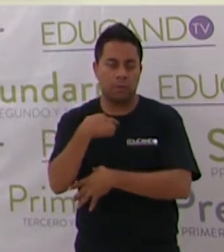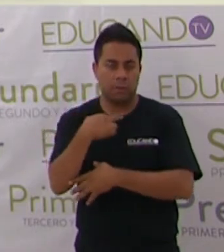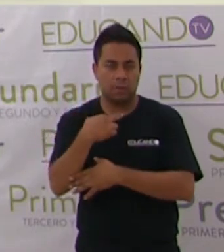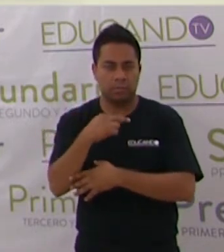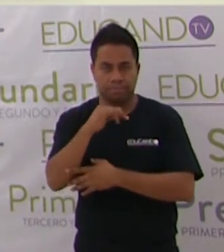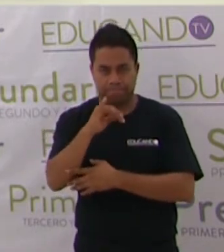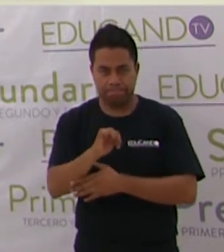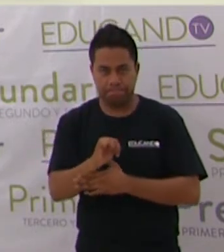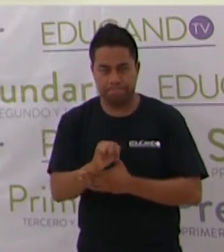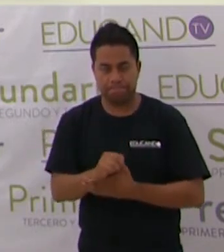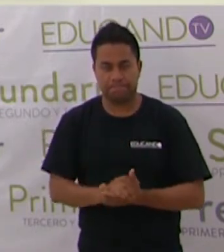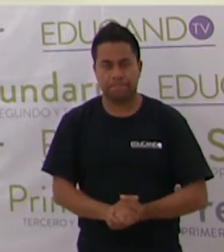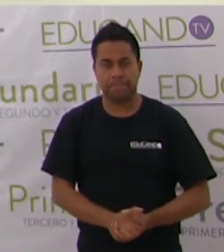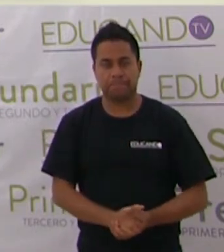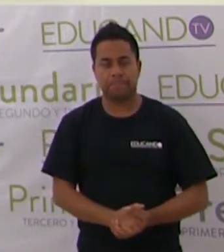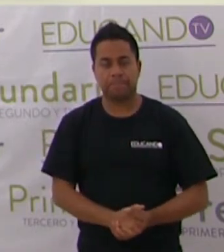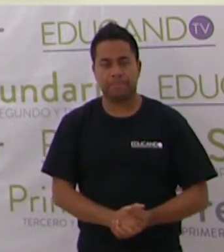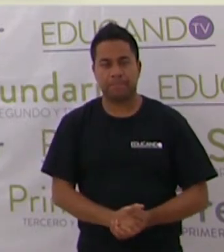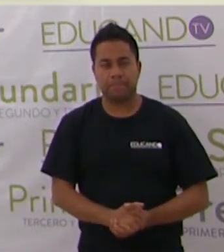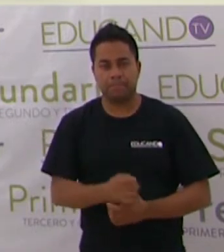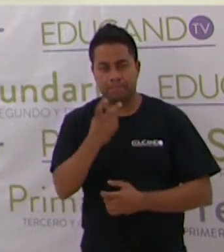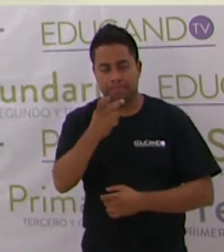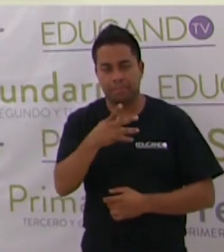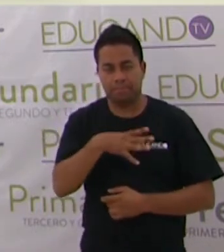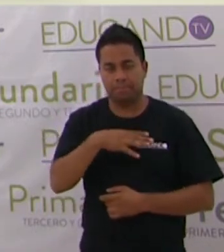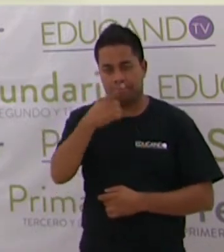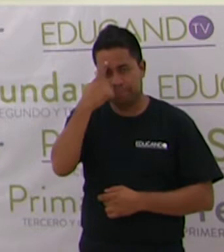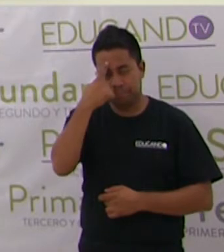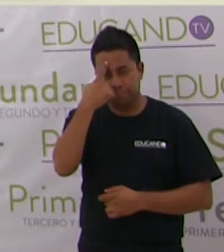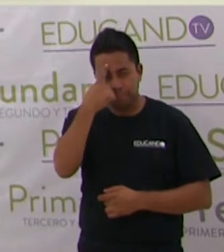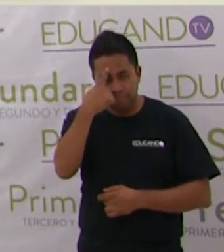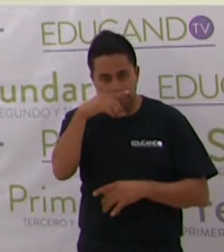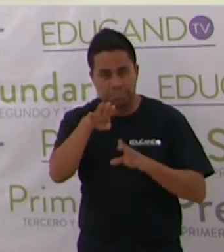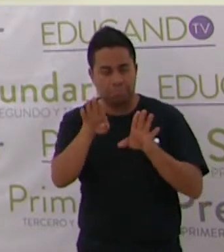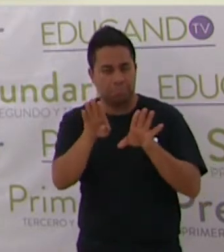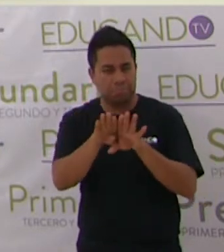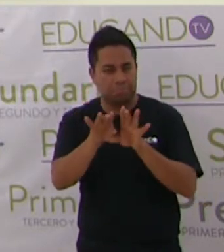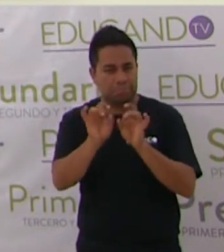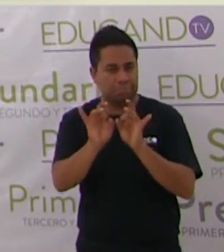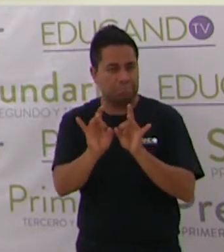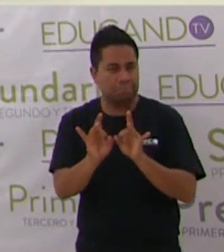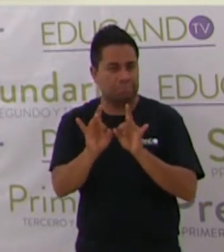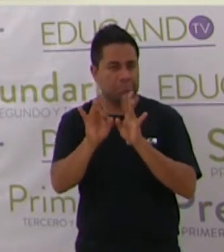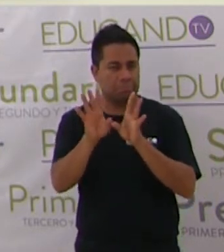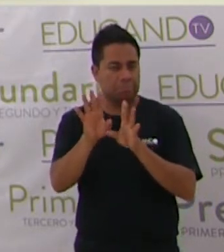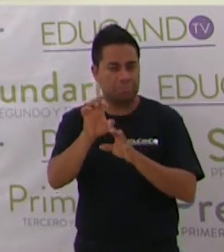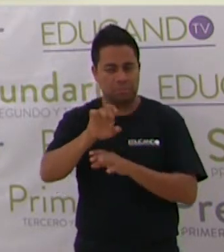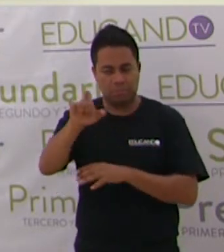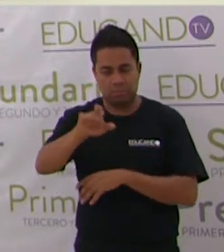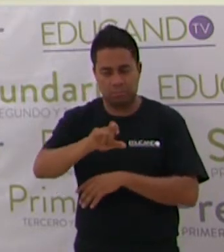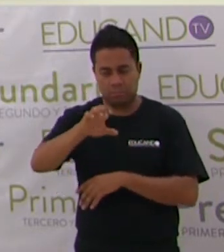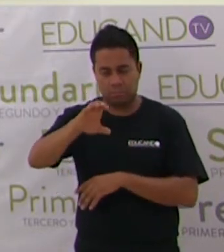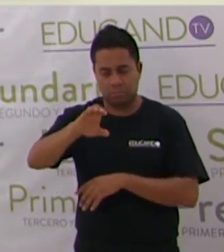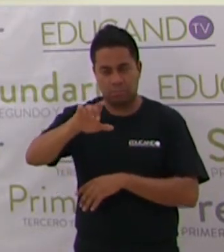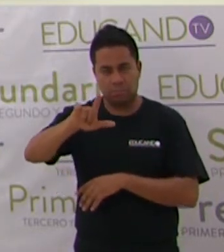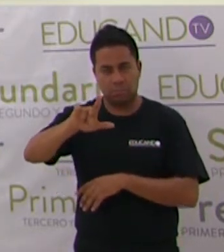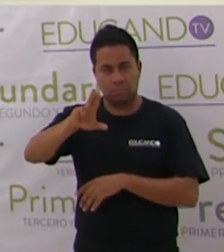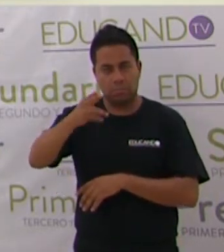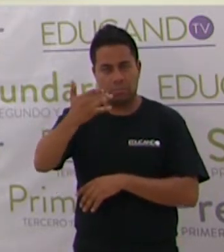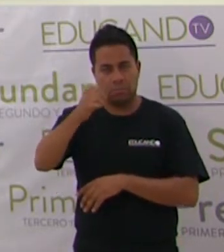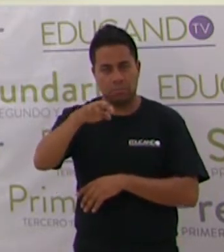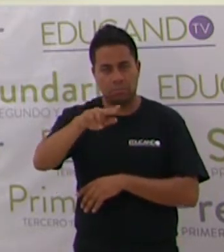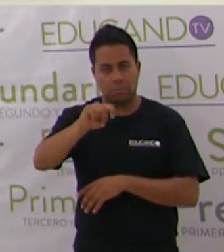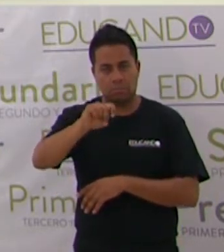¿Sí? Por lo mismo, es un evento mutuamente excluyente.